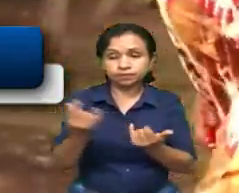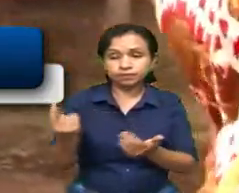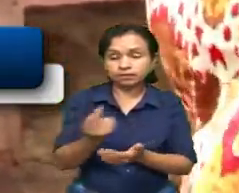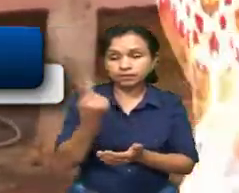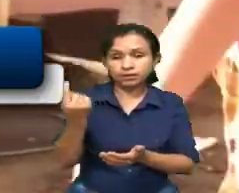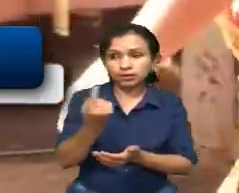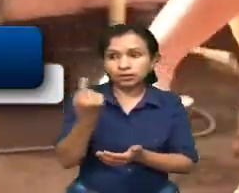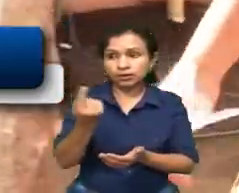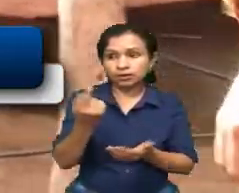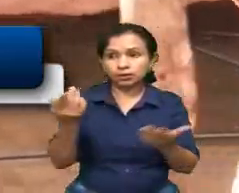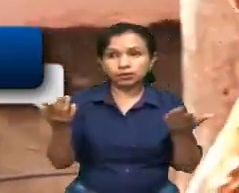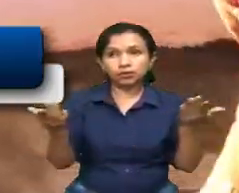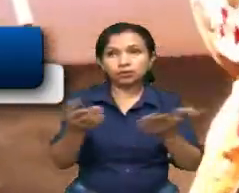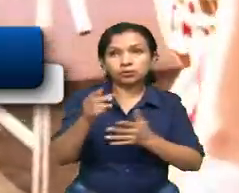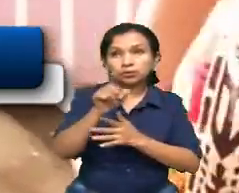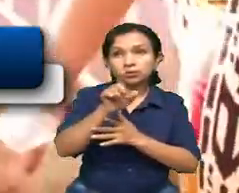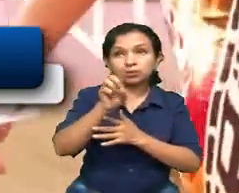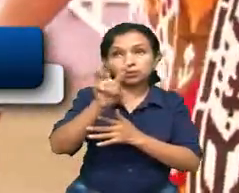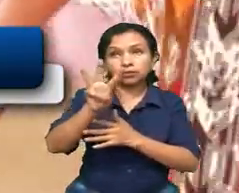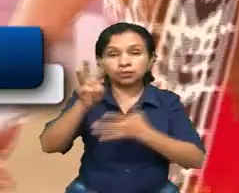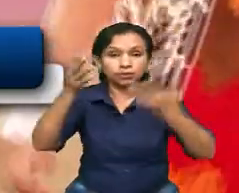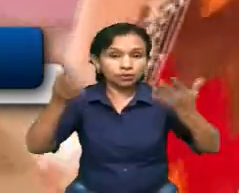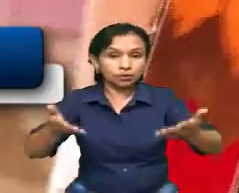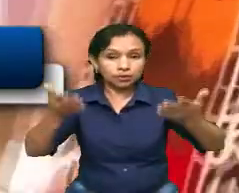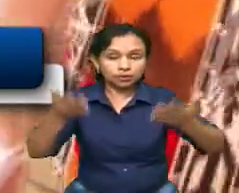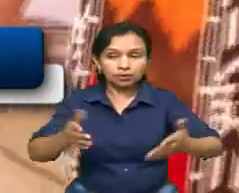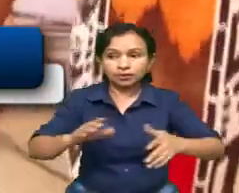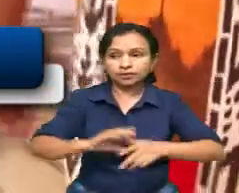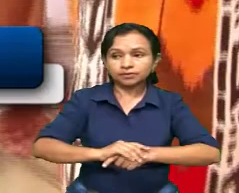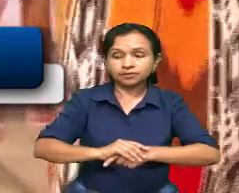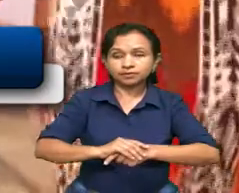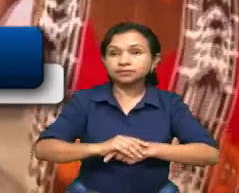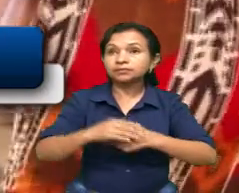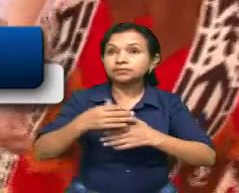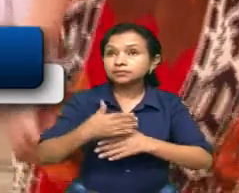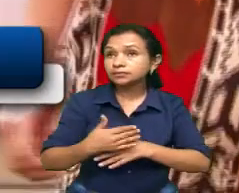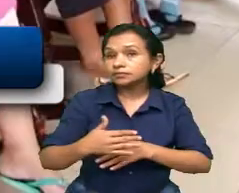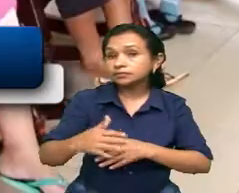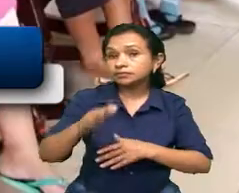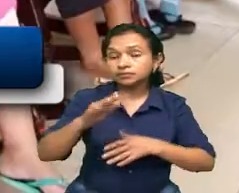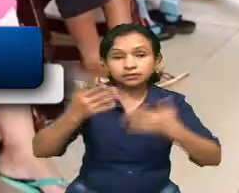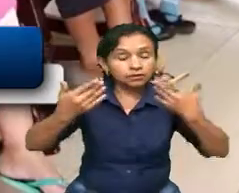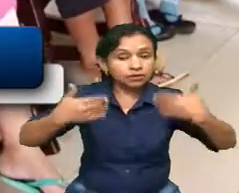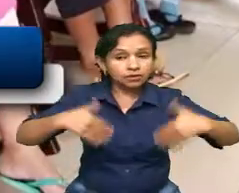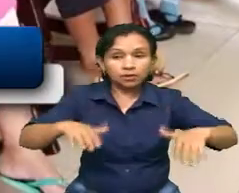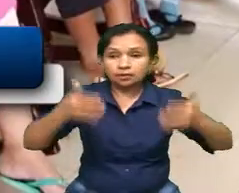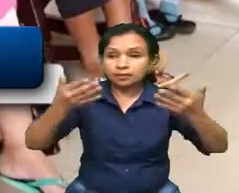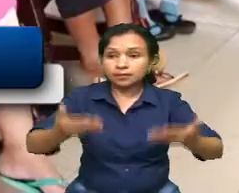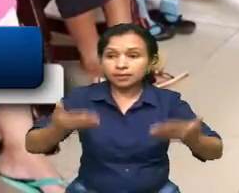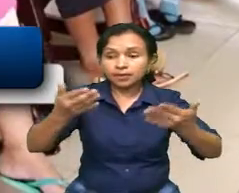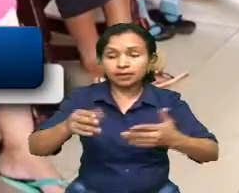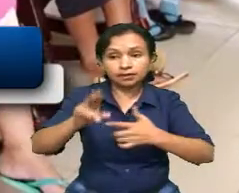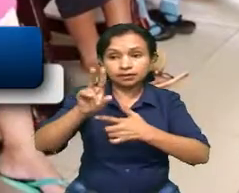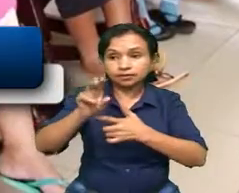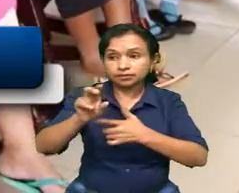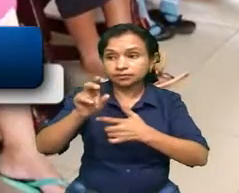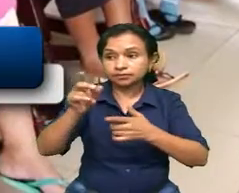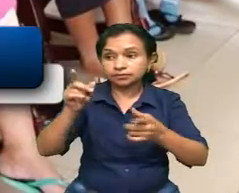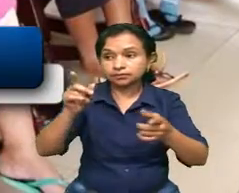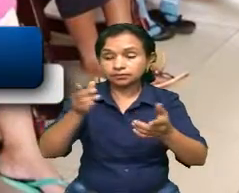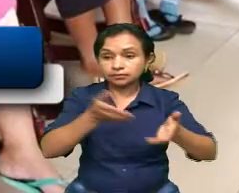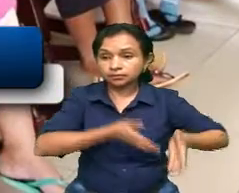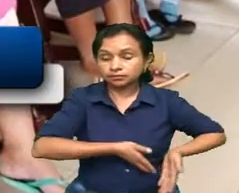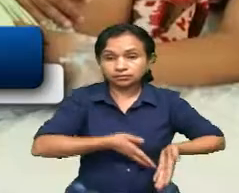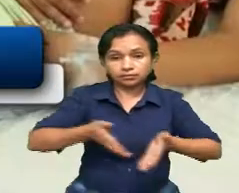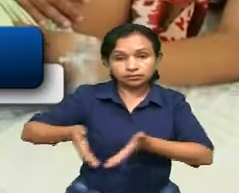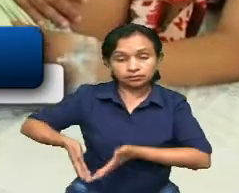solamente 13 libras, cuando están en peso normal son 11 libras, cuando son gemelos ahí tienen que